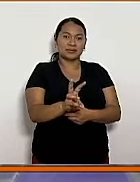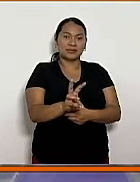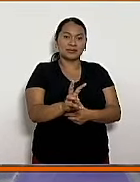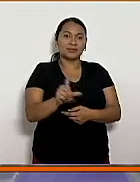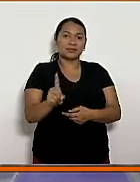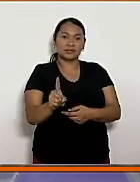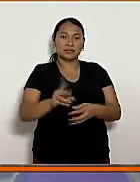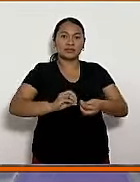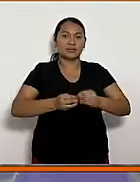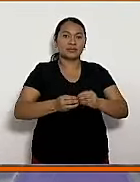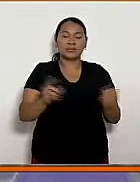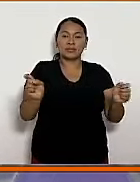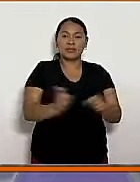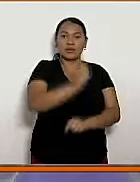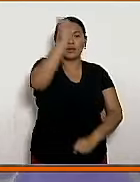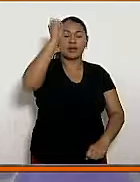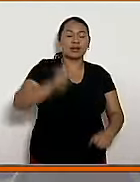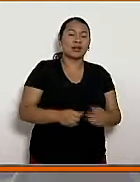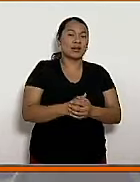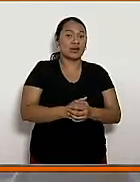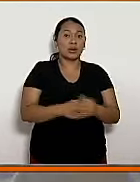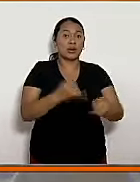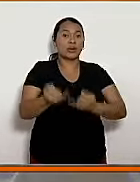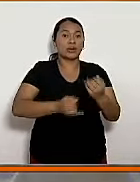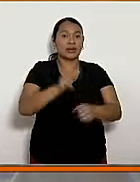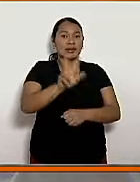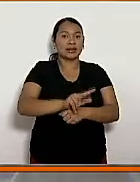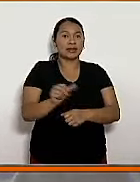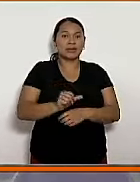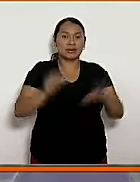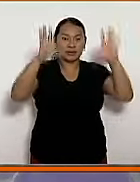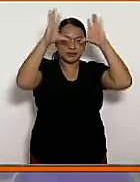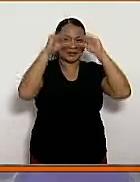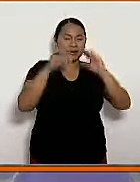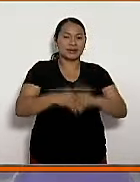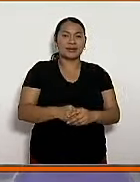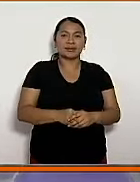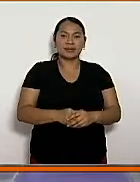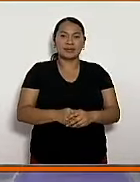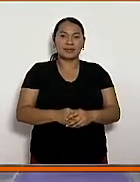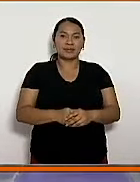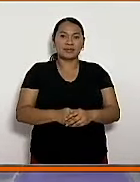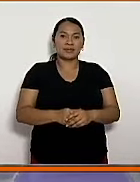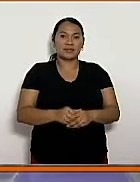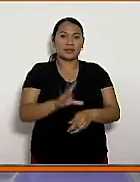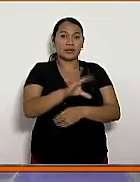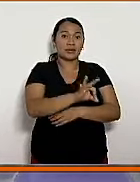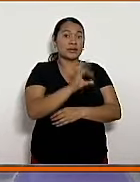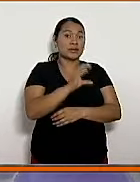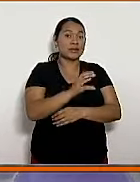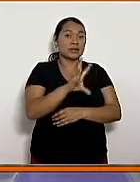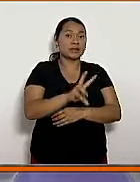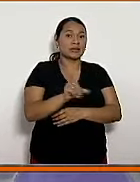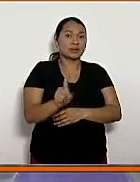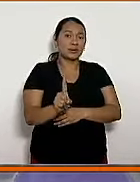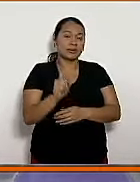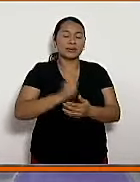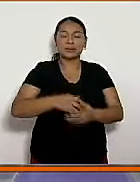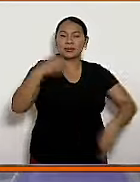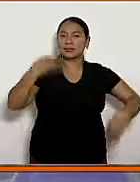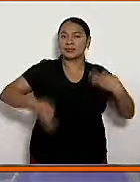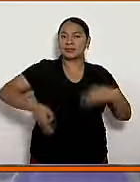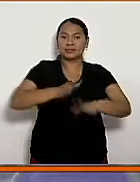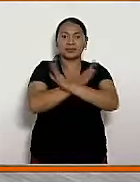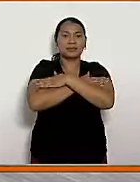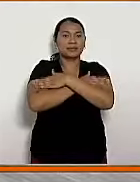1. Querido jugador, te repito el número ganador para esta noche en Juga 3 y este es el 961.